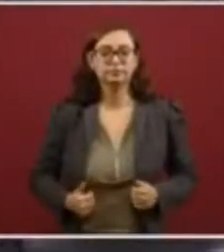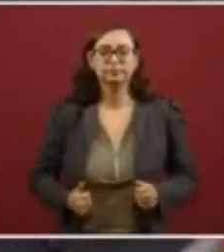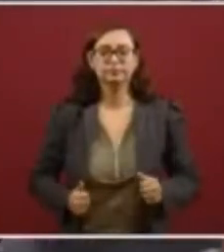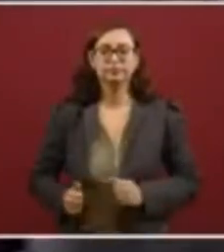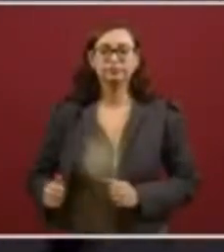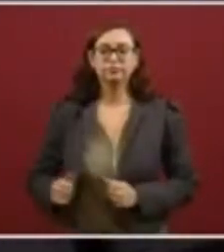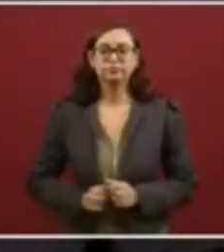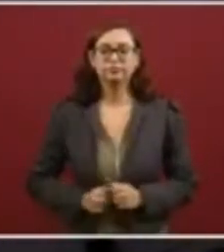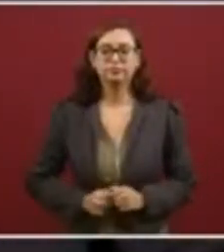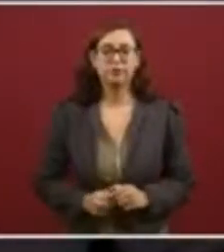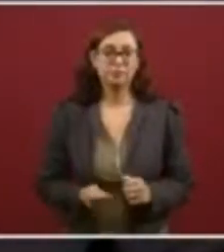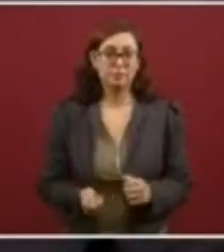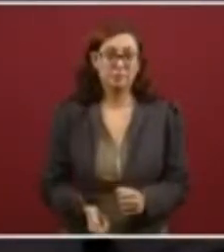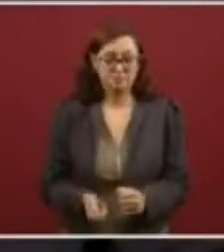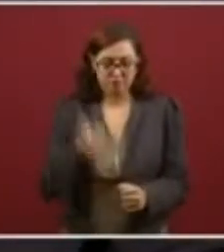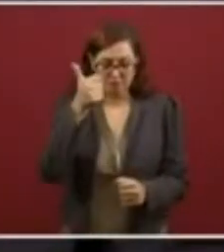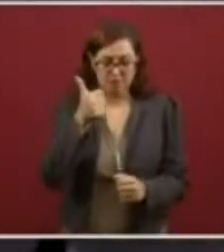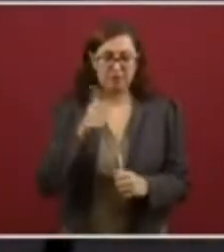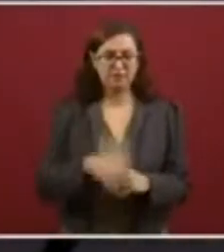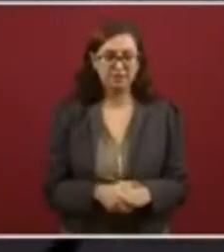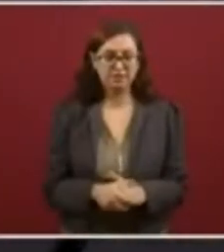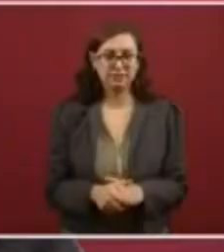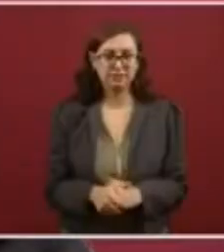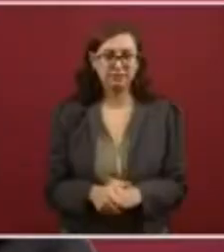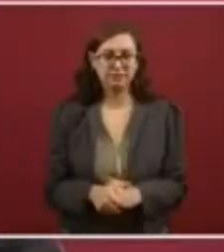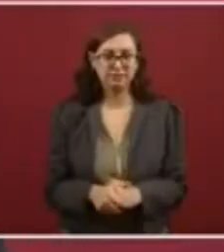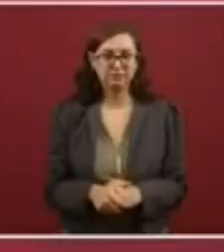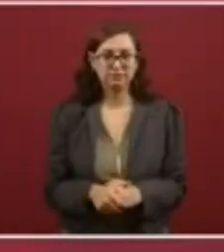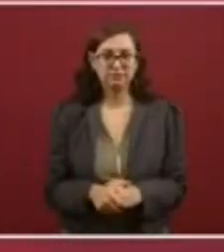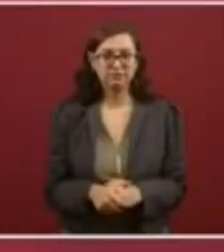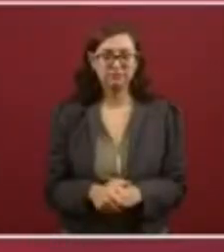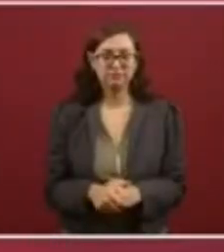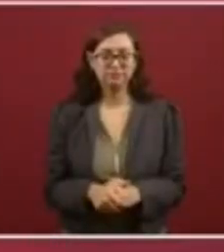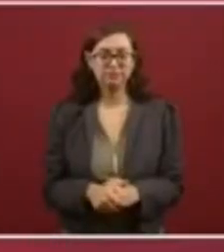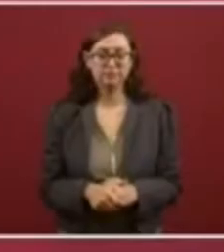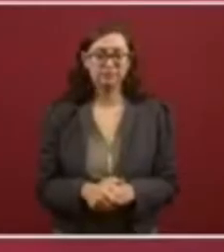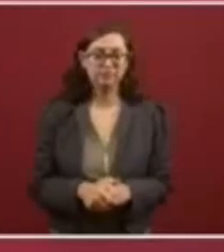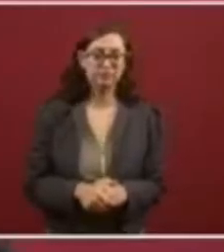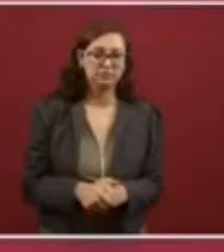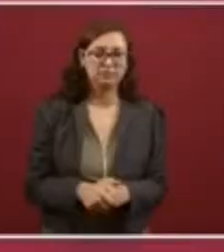por primera vez. O sea, que surge de ahí,